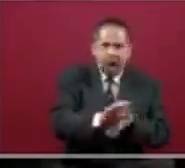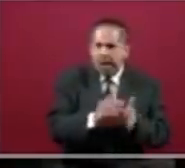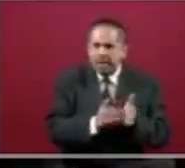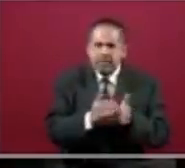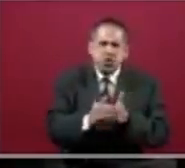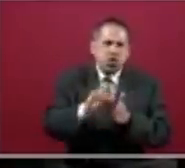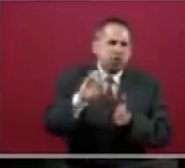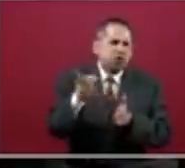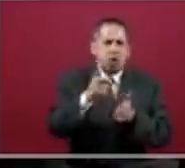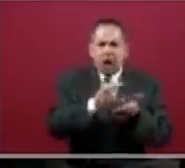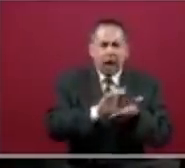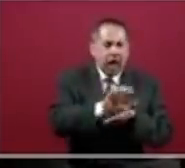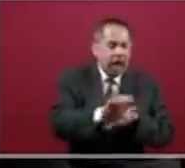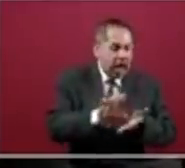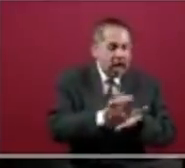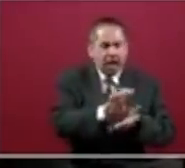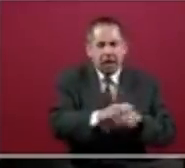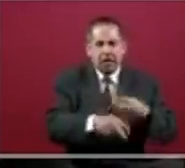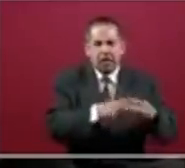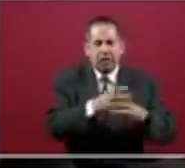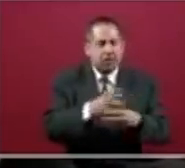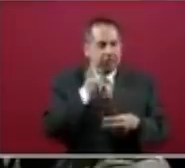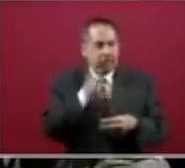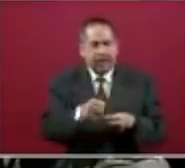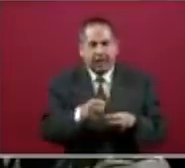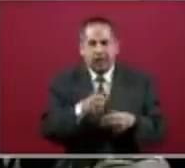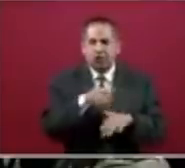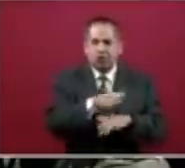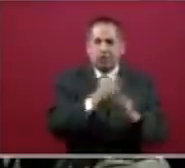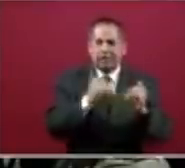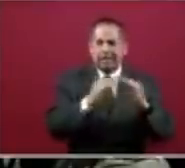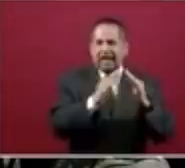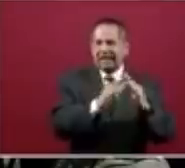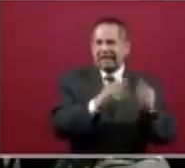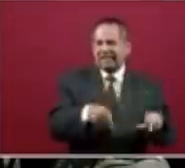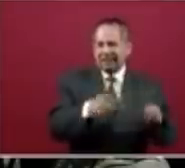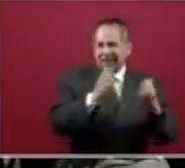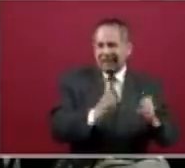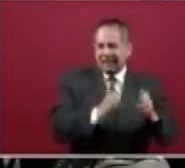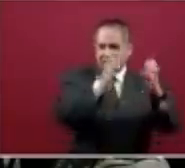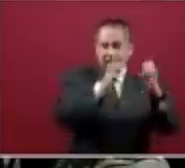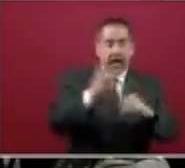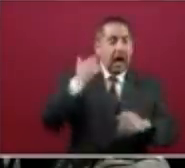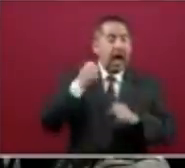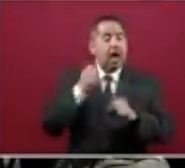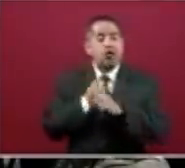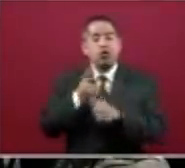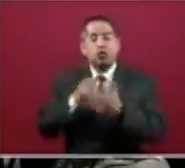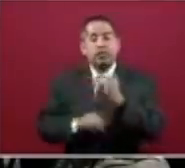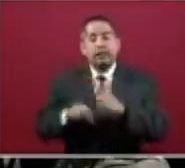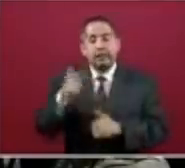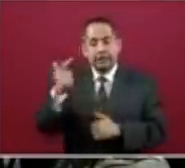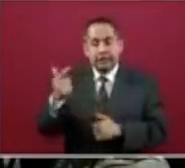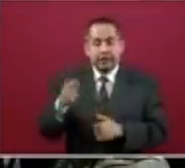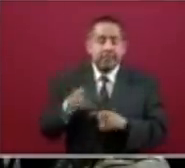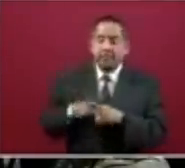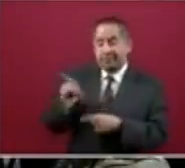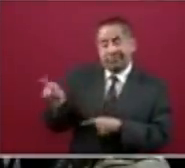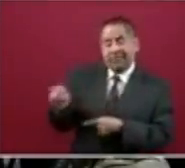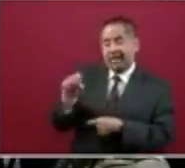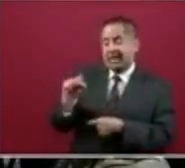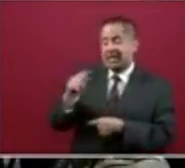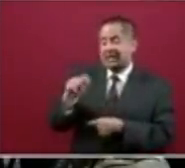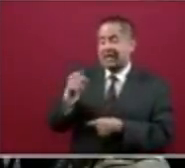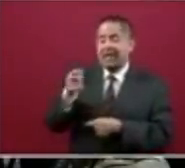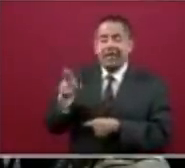dólares en el terreno inmobiliario. Eso fue en el 2007, las inmobiliarias de Standard & Poor's, Fitch y